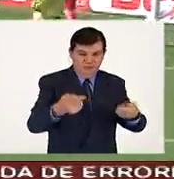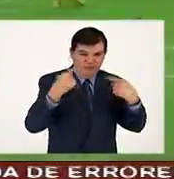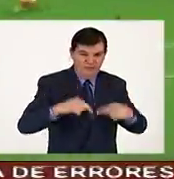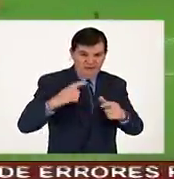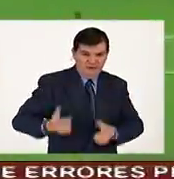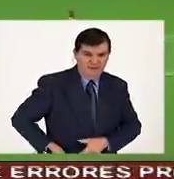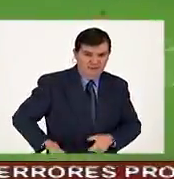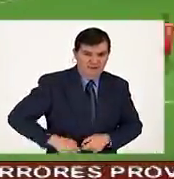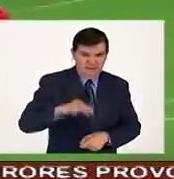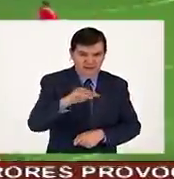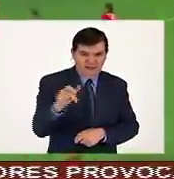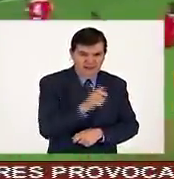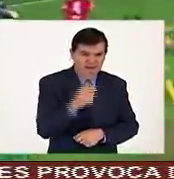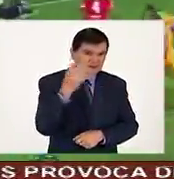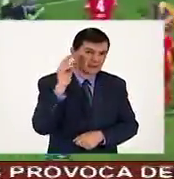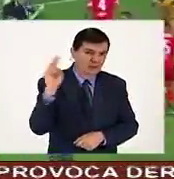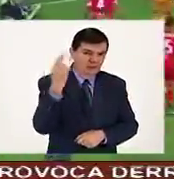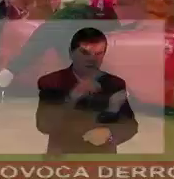Liga MX.